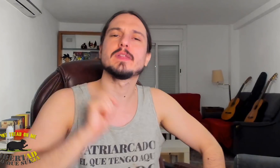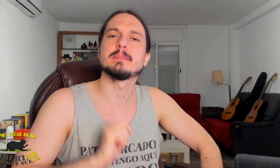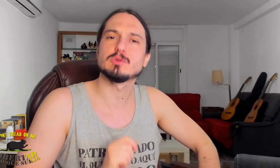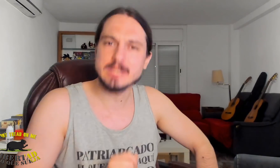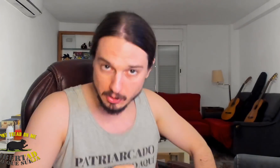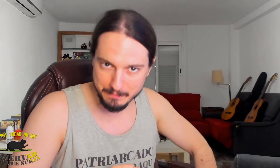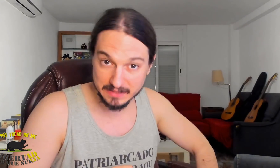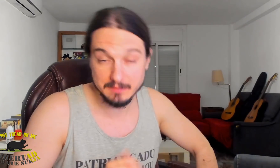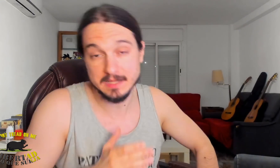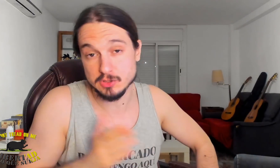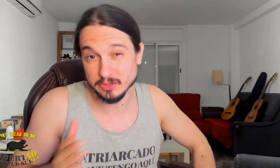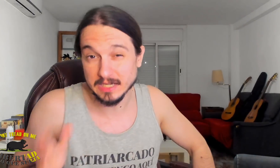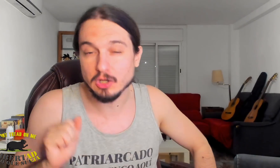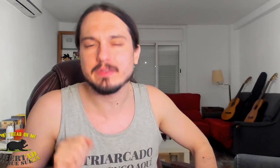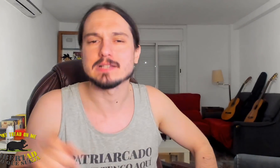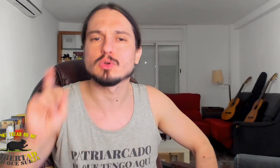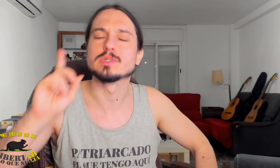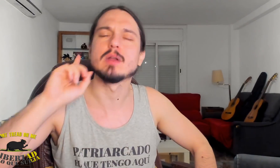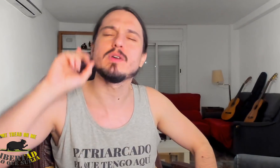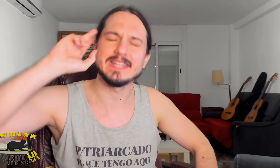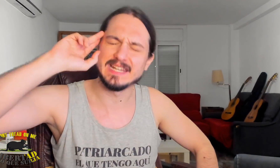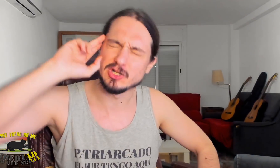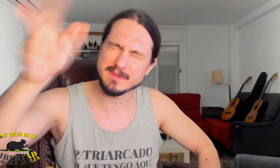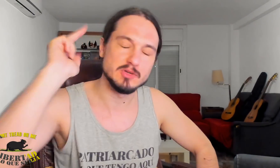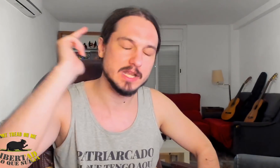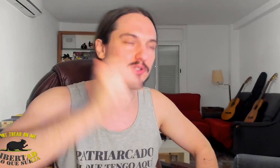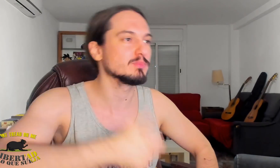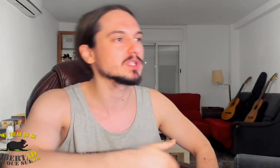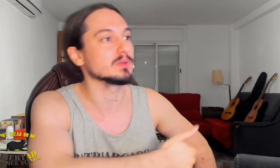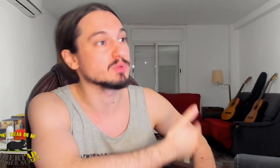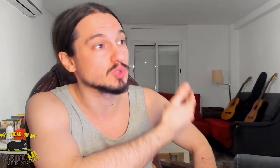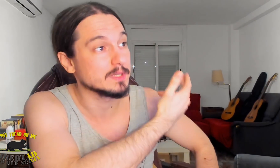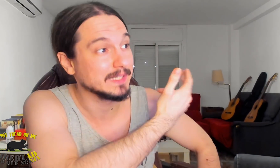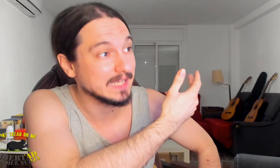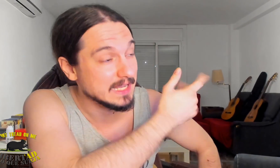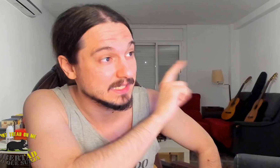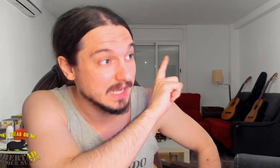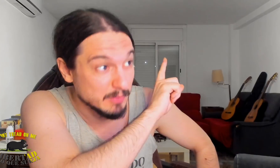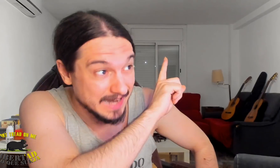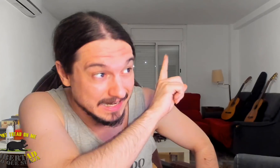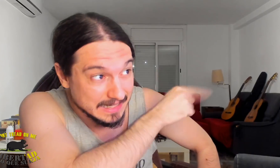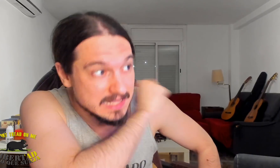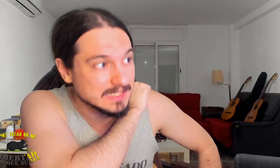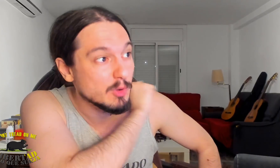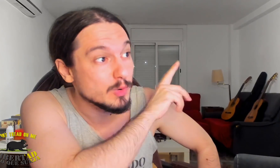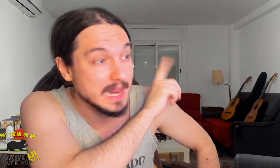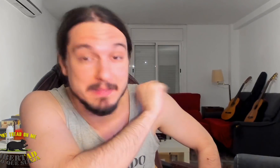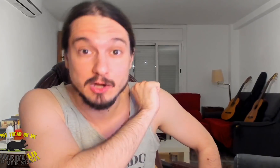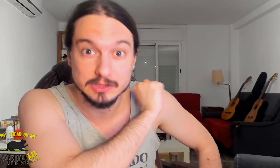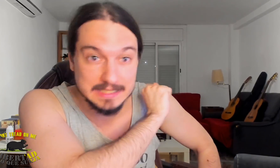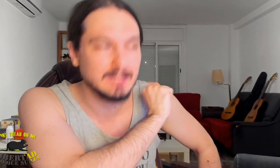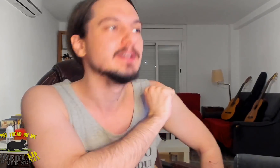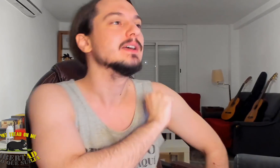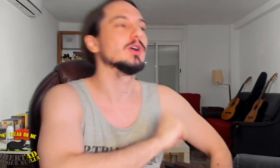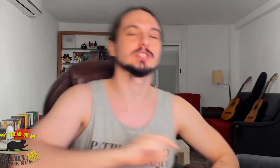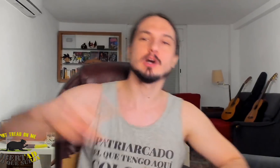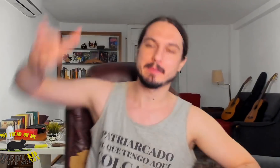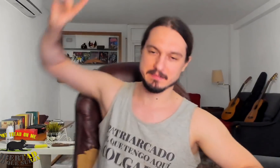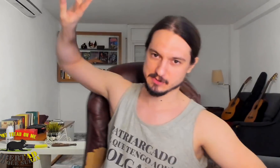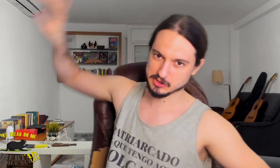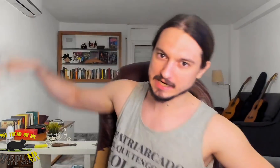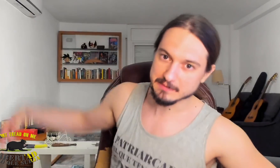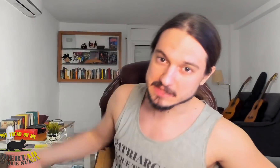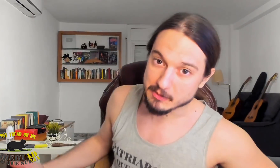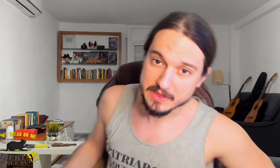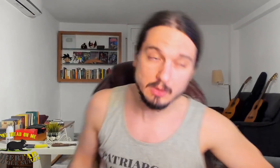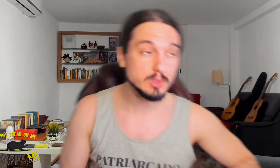O si no, dale me gusta, comparte, habla de esto con quien conozcas. Un saludo y nos vemos. Y ahora, por supuesto, pues puedes suscribirte aquí, así como que acaricias a Moguri, a la mascotica. O si no,